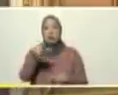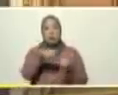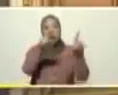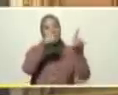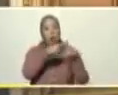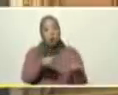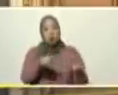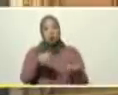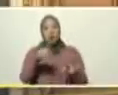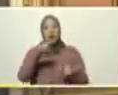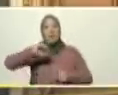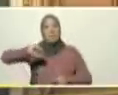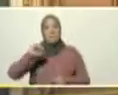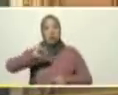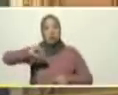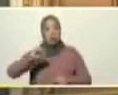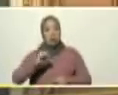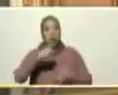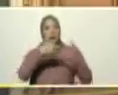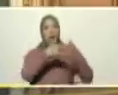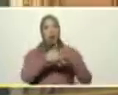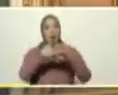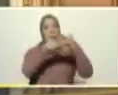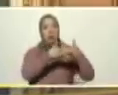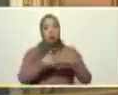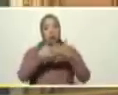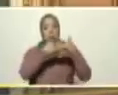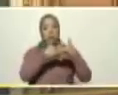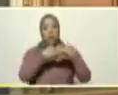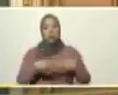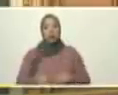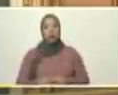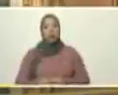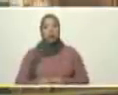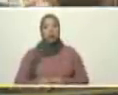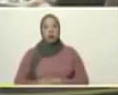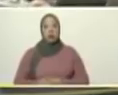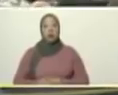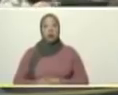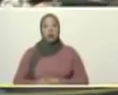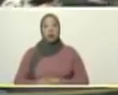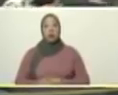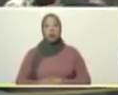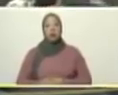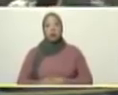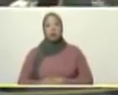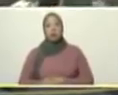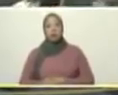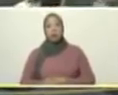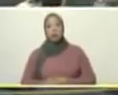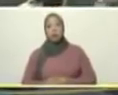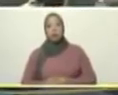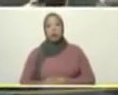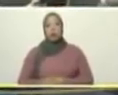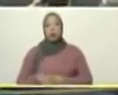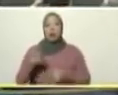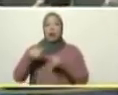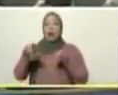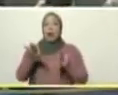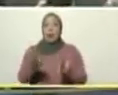CIA, de la NSA. Fue fe de cámara la organización